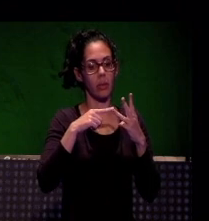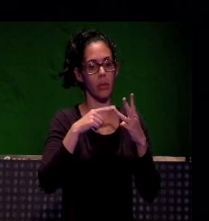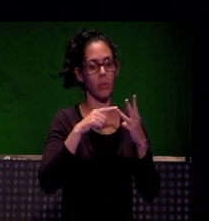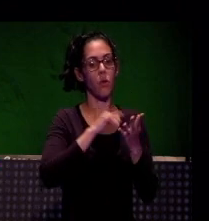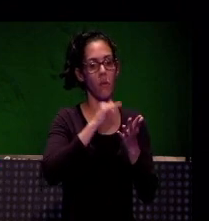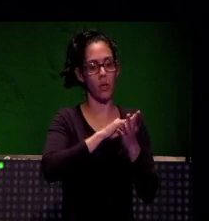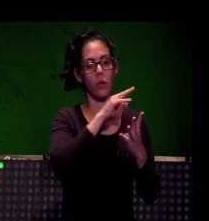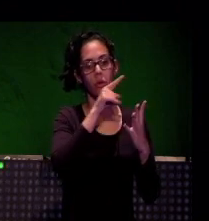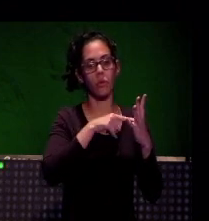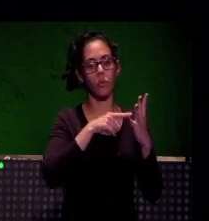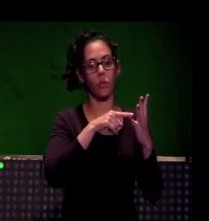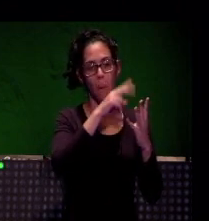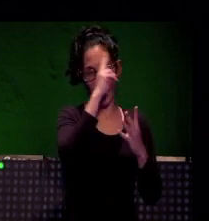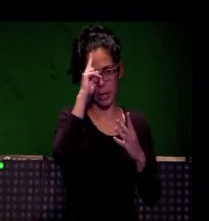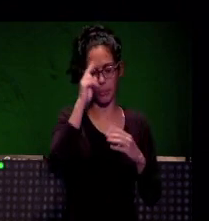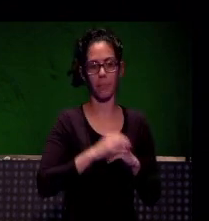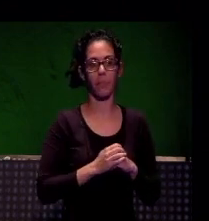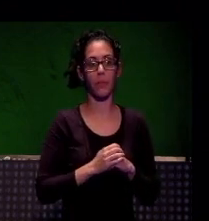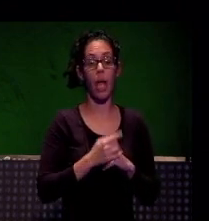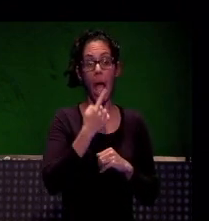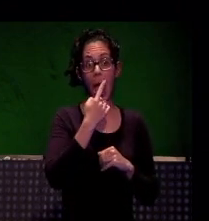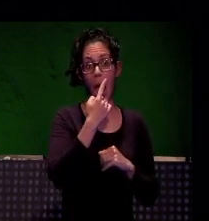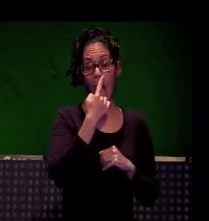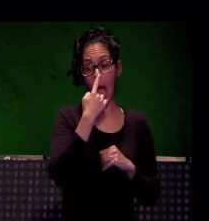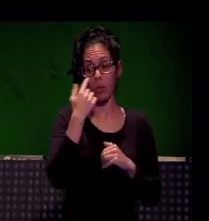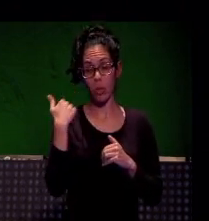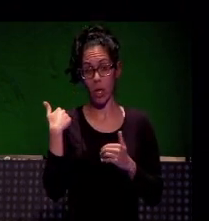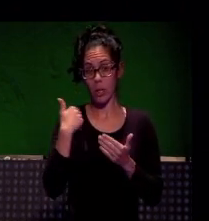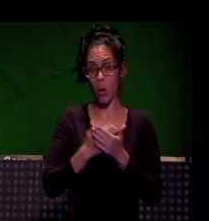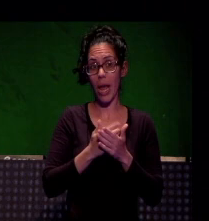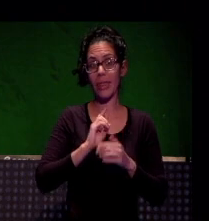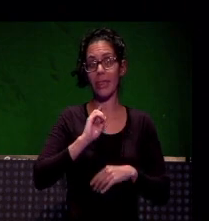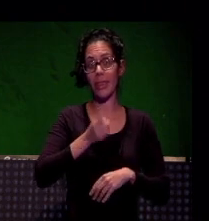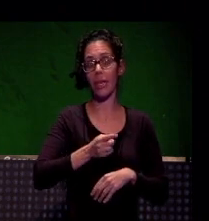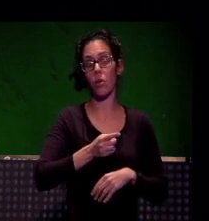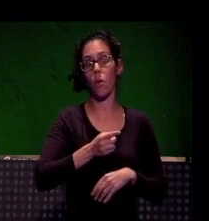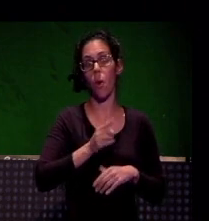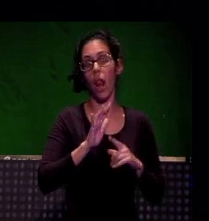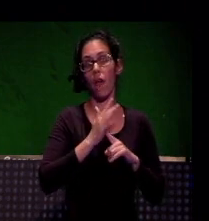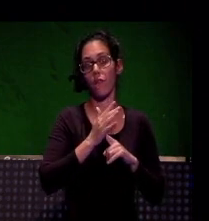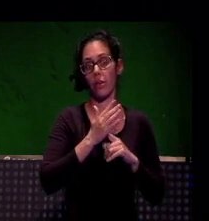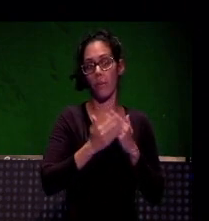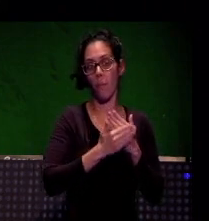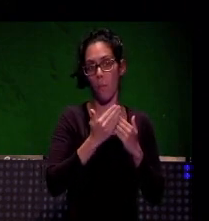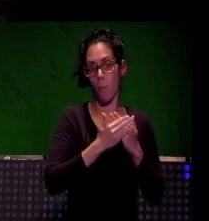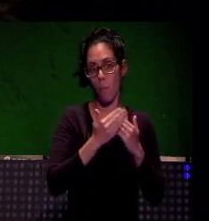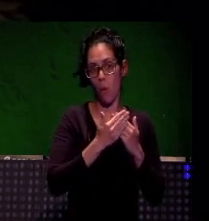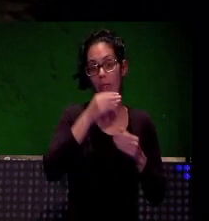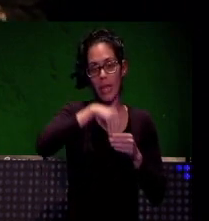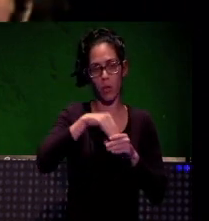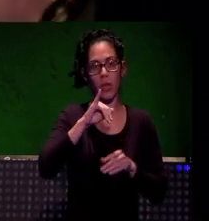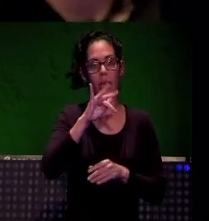desde hace unos apenas un año dirijo las ferias de moda y estilo de vida de ifema